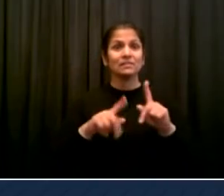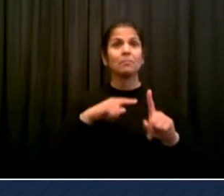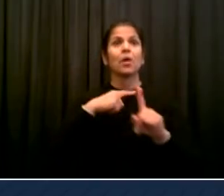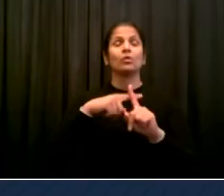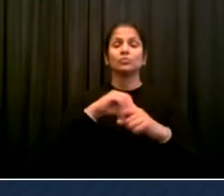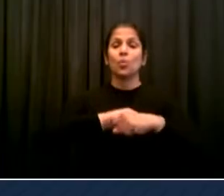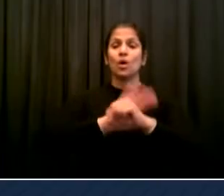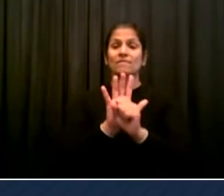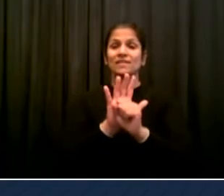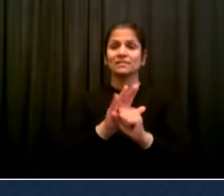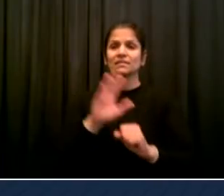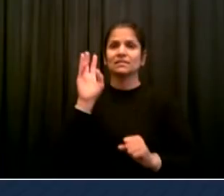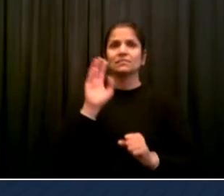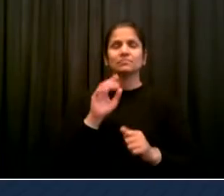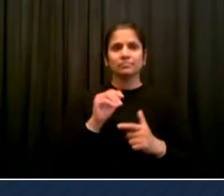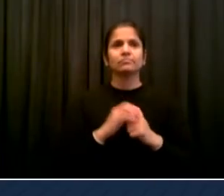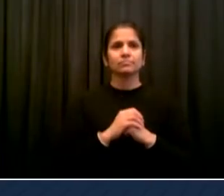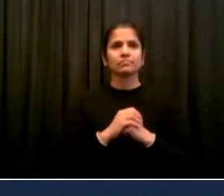on a 7-day rolling average,